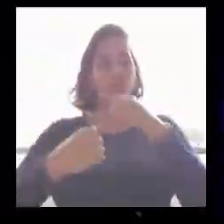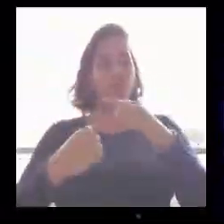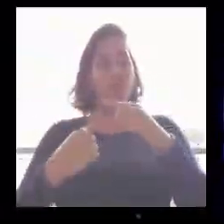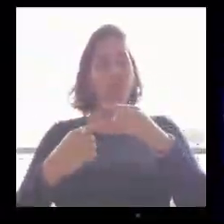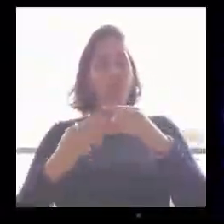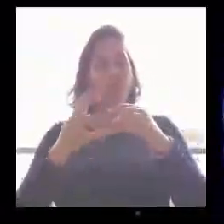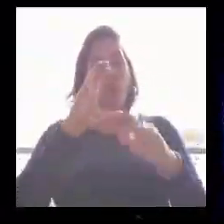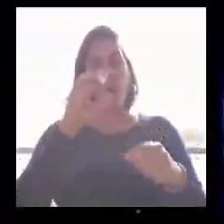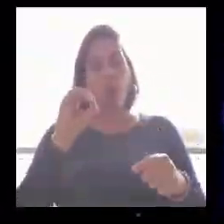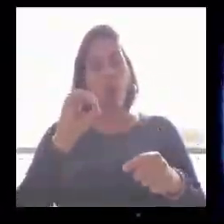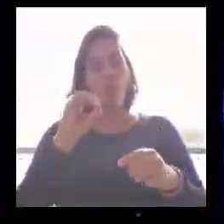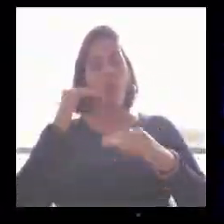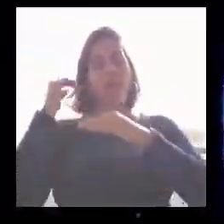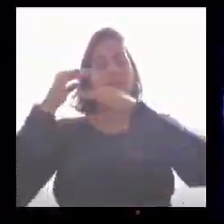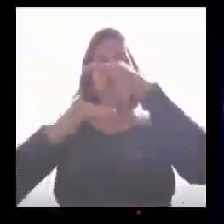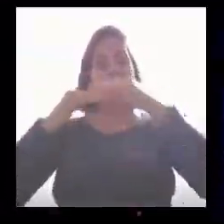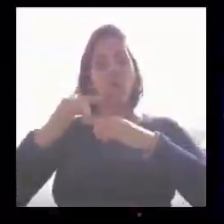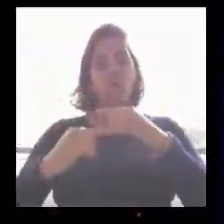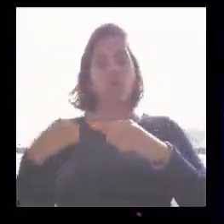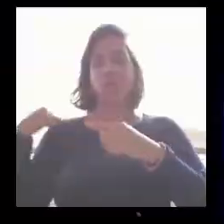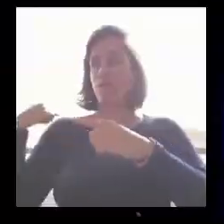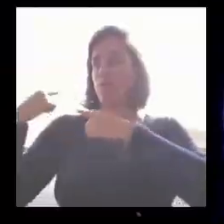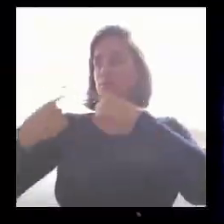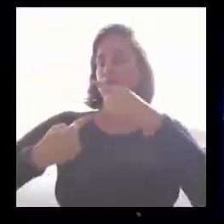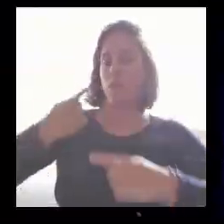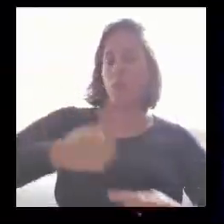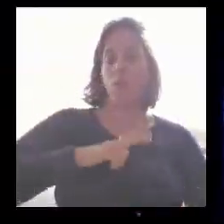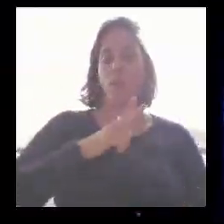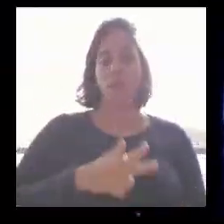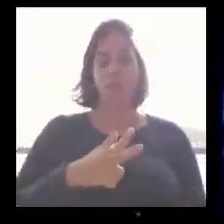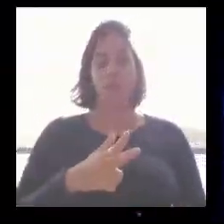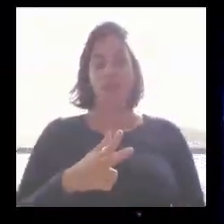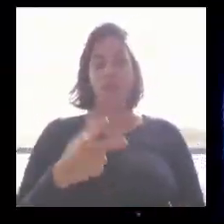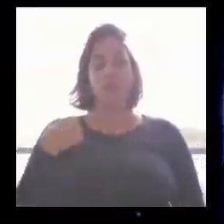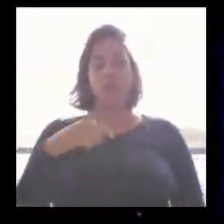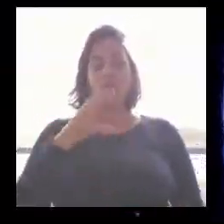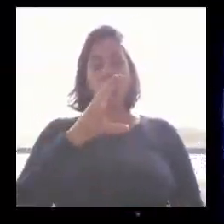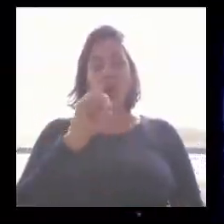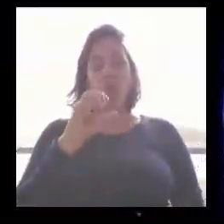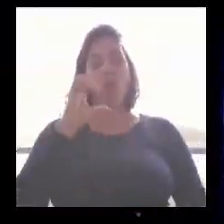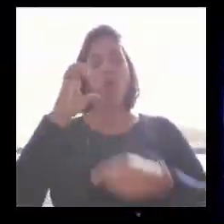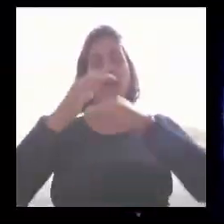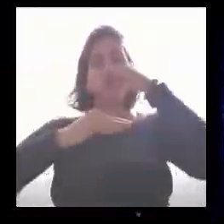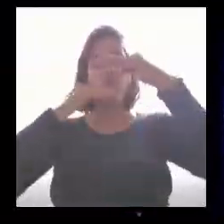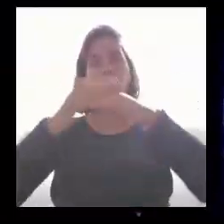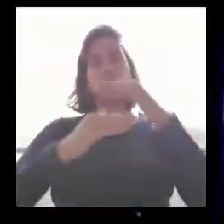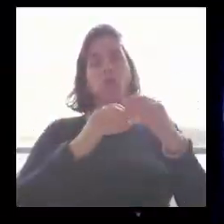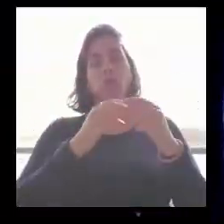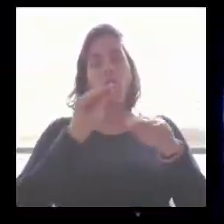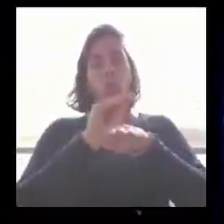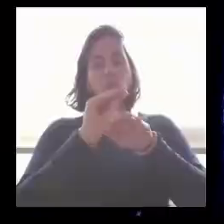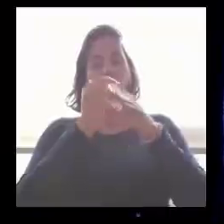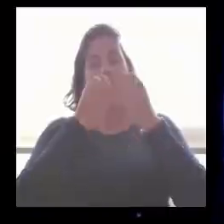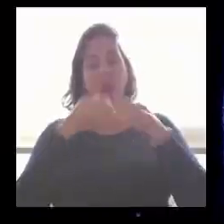coevolución del devenir de la humanidad, es una coevolución cultural el lenguaje, la